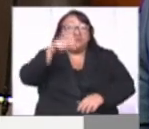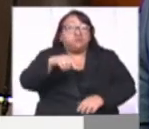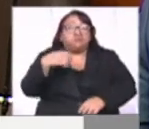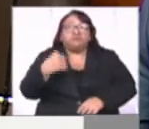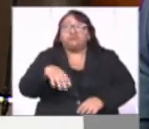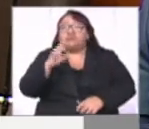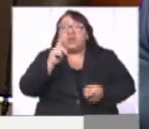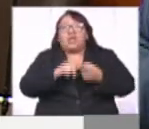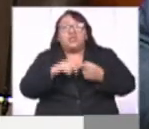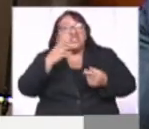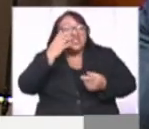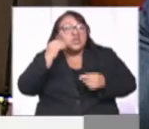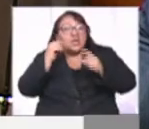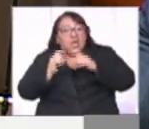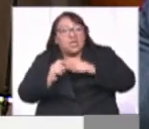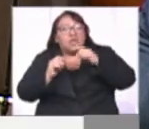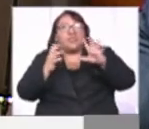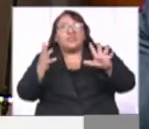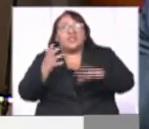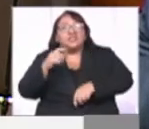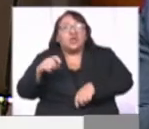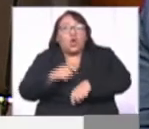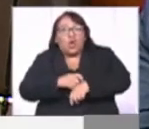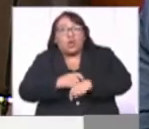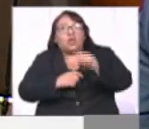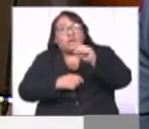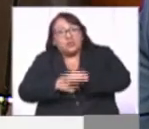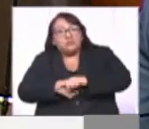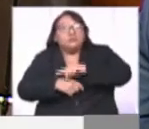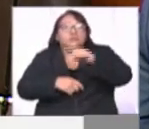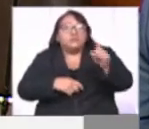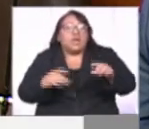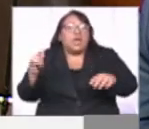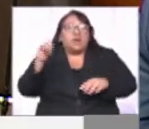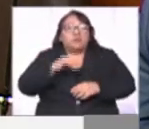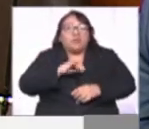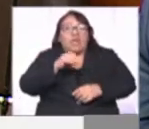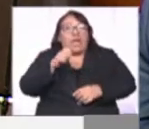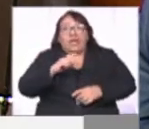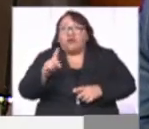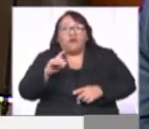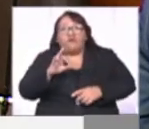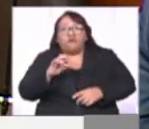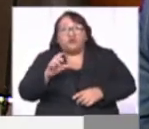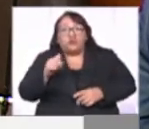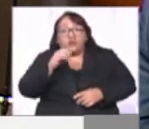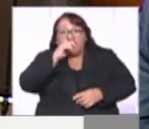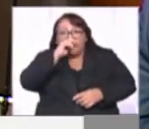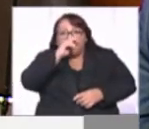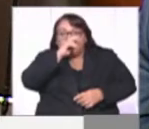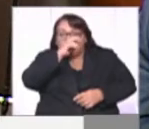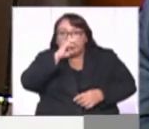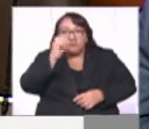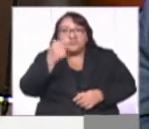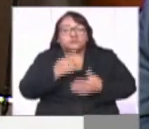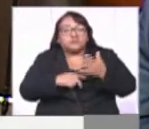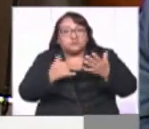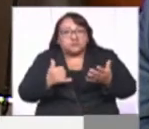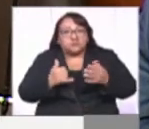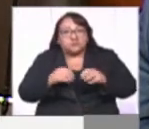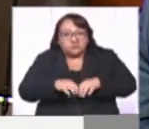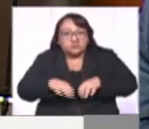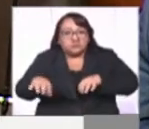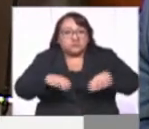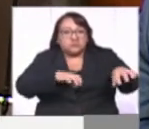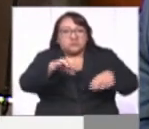llegar hasta Chiclayo, de Chiclayo 10 horas. Lamentablemente, el aeropuerto de Jaén no funciona. Bueno, pues yo creo que hay que